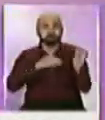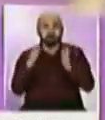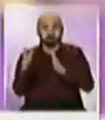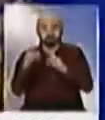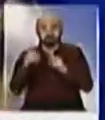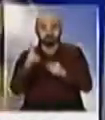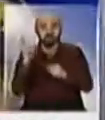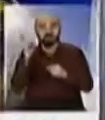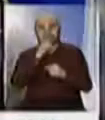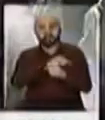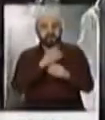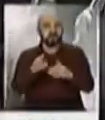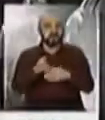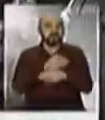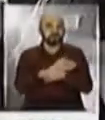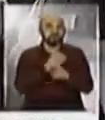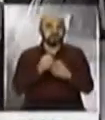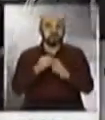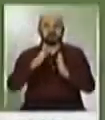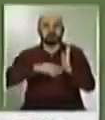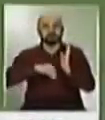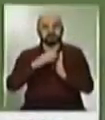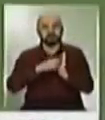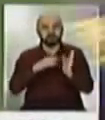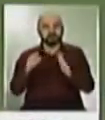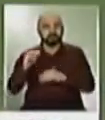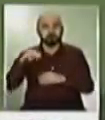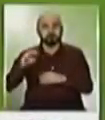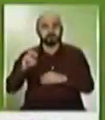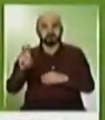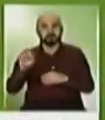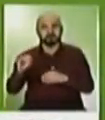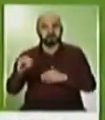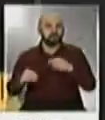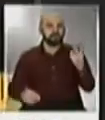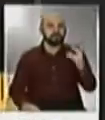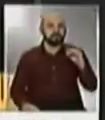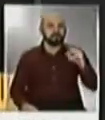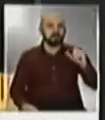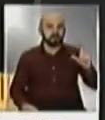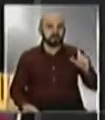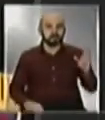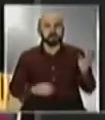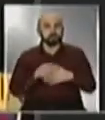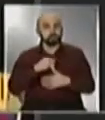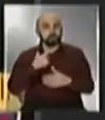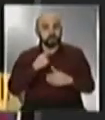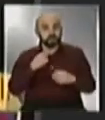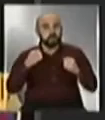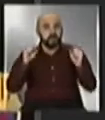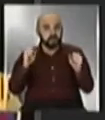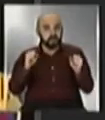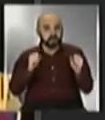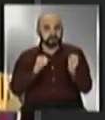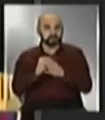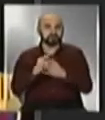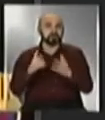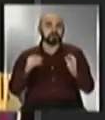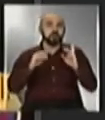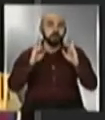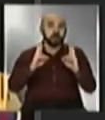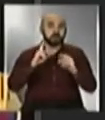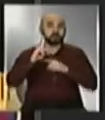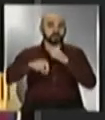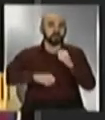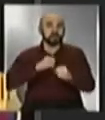bávaros tendrán la final anticipada con el Barcelona de Messi, Vidal y compañía. No quiero ganar, como te digo, la Champions si os quiere, y